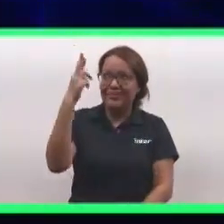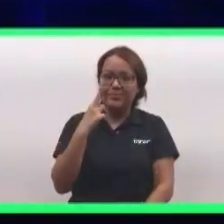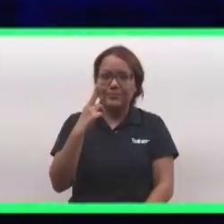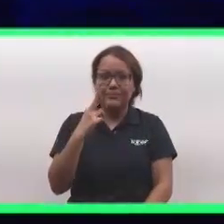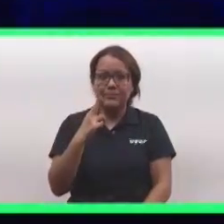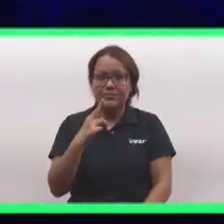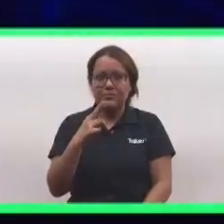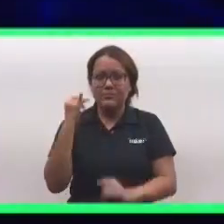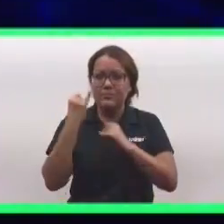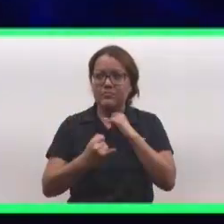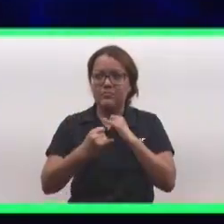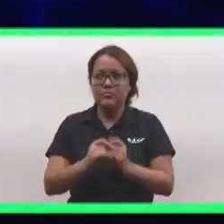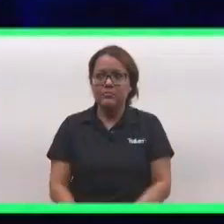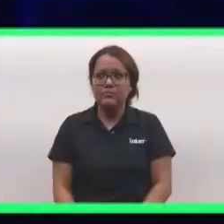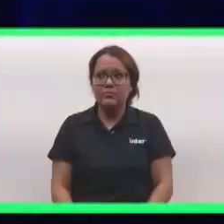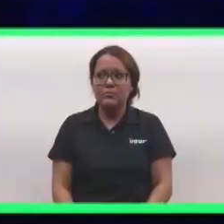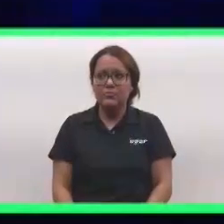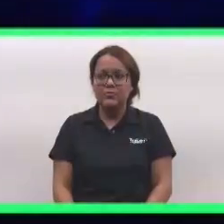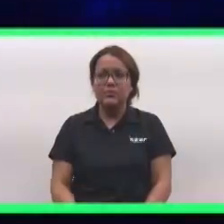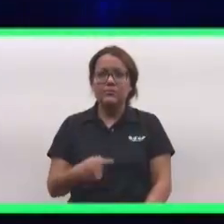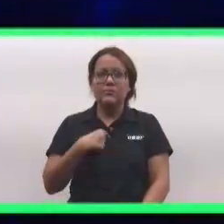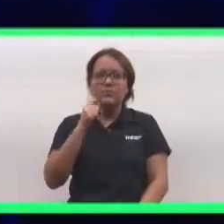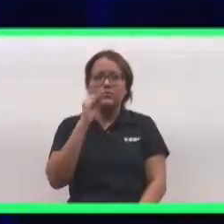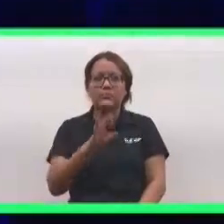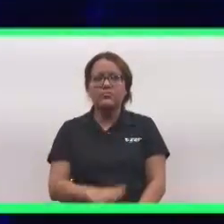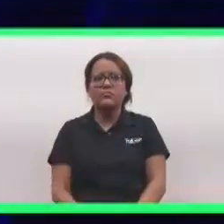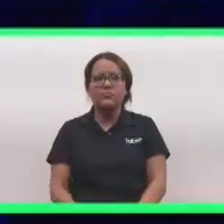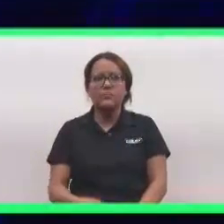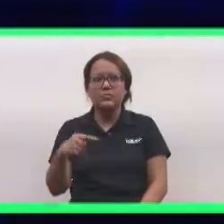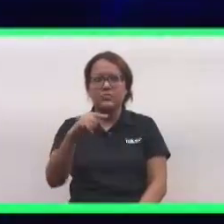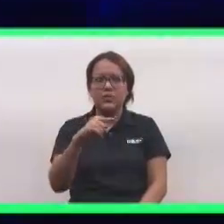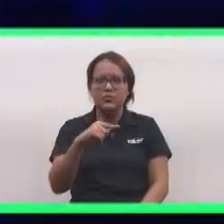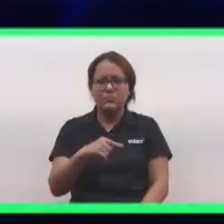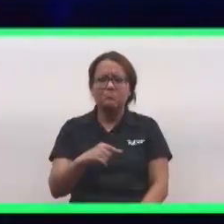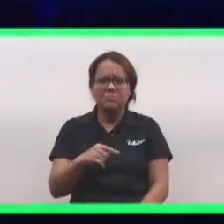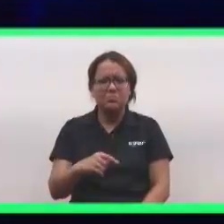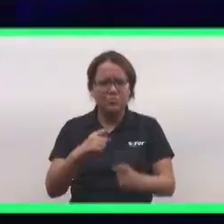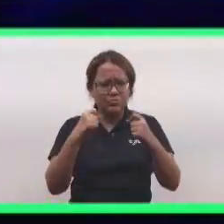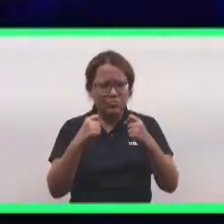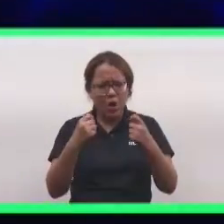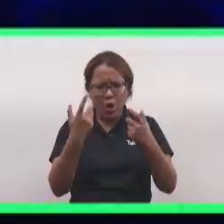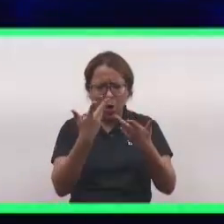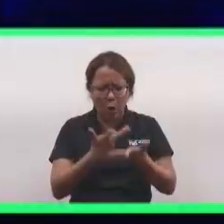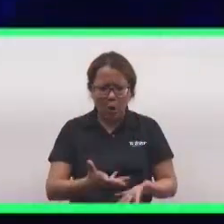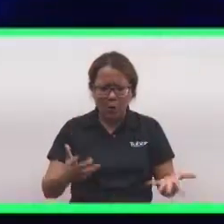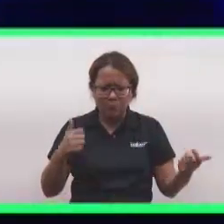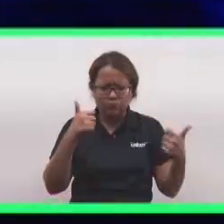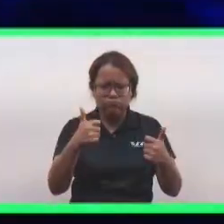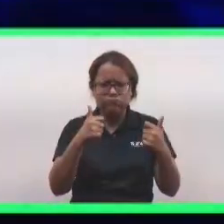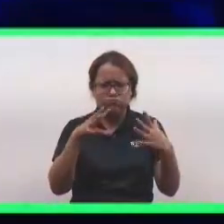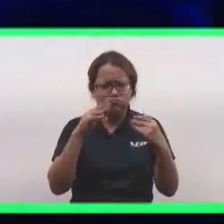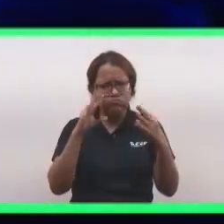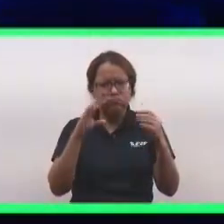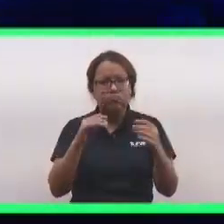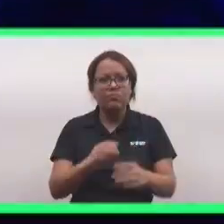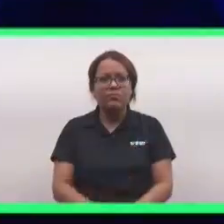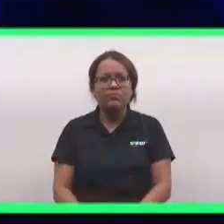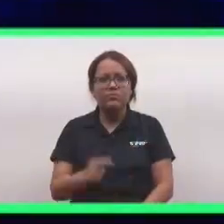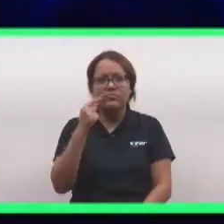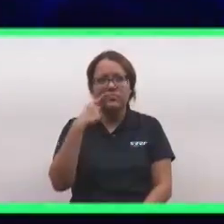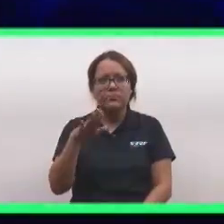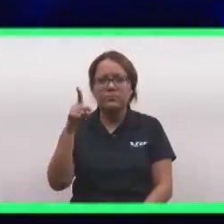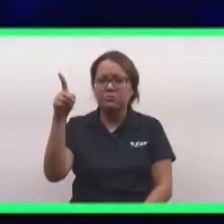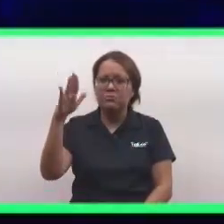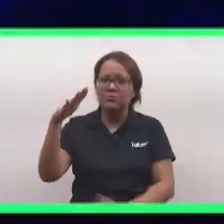Finalmente podemos ir aterrizando diciendo, hombre, habla con tus fortalezas, hombre. Habla con tu fortaleza. Estamos de viaje